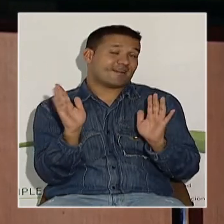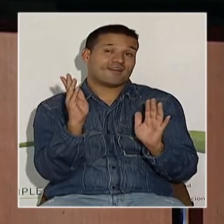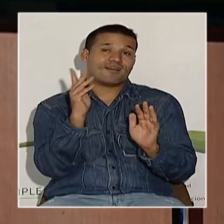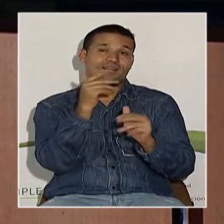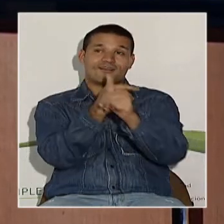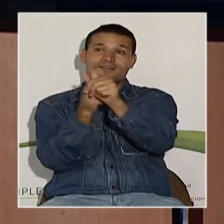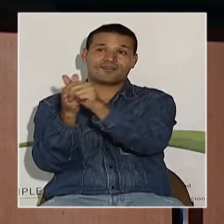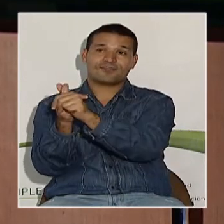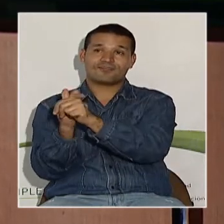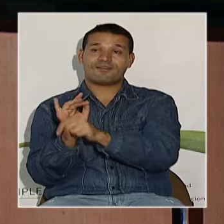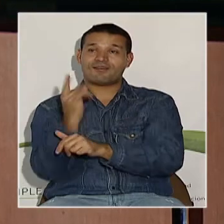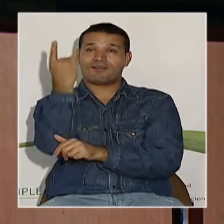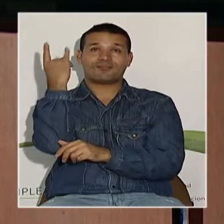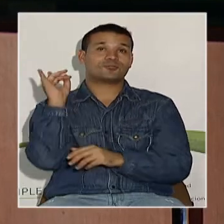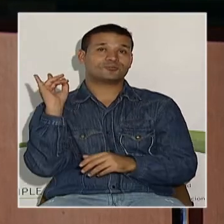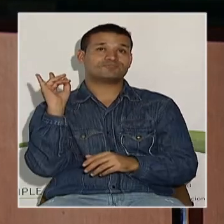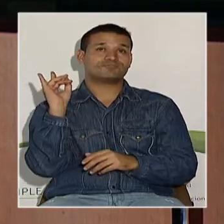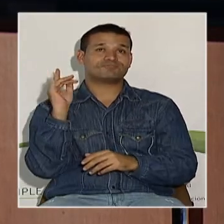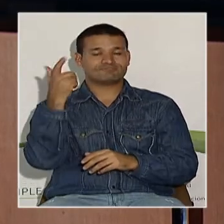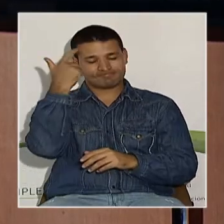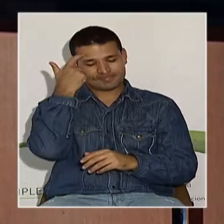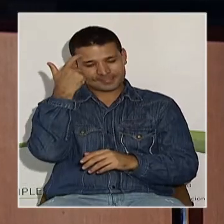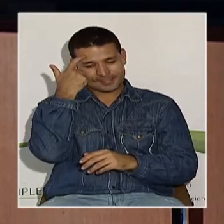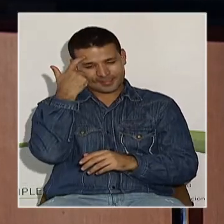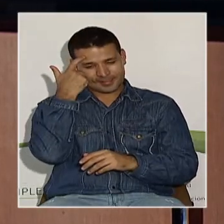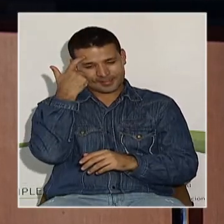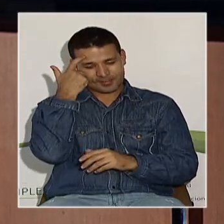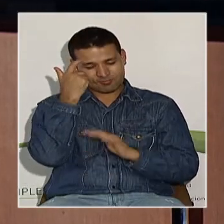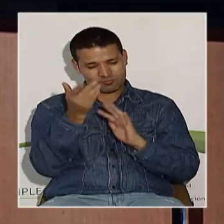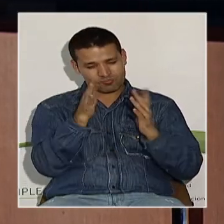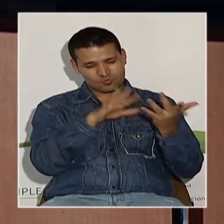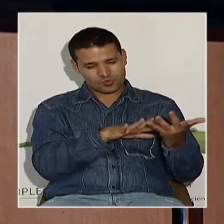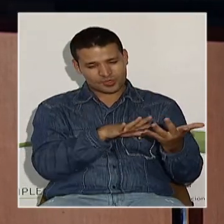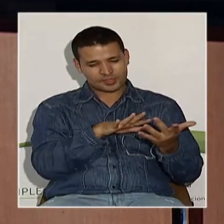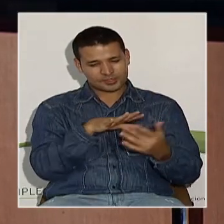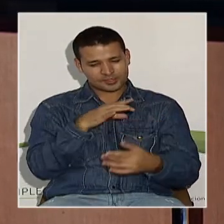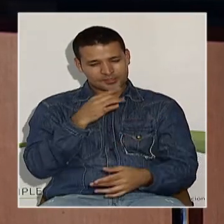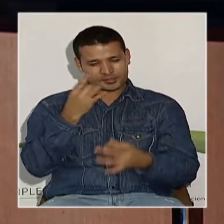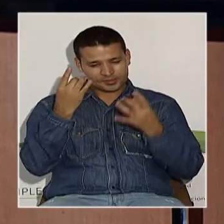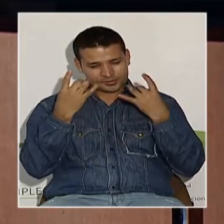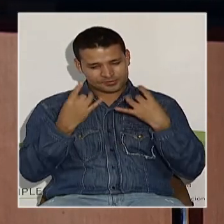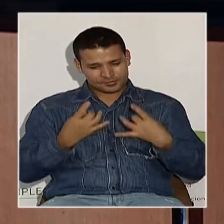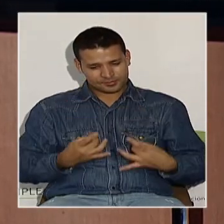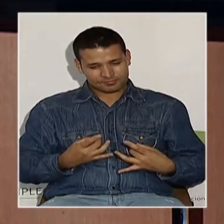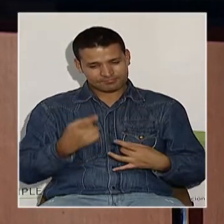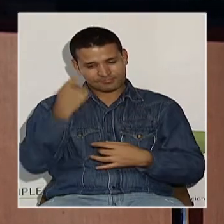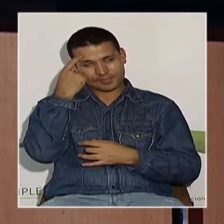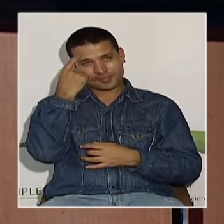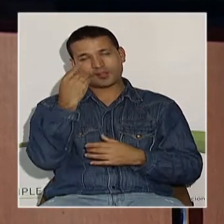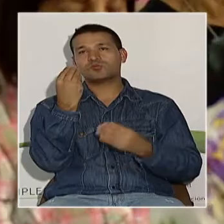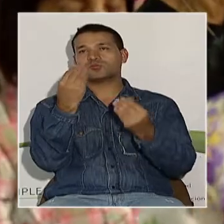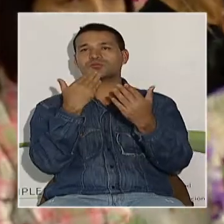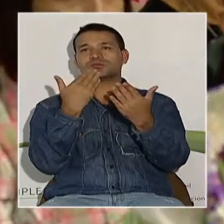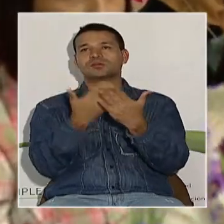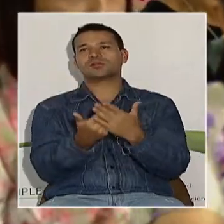a pensar la muerte, a pensar el sufrimiento y al pensar el dolor. Muchas